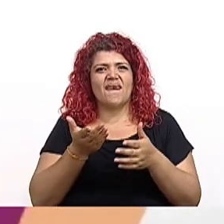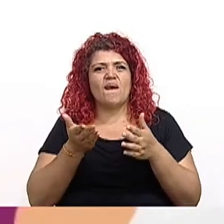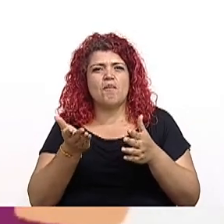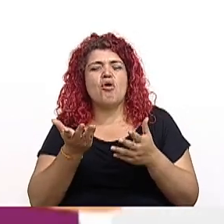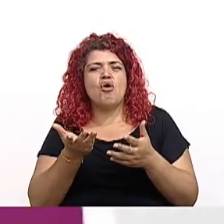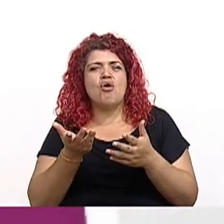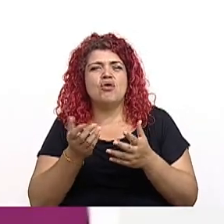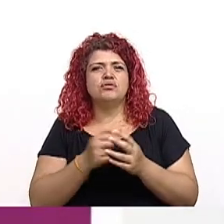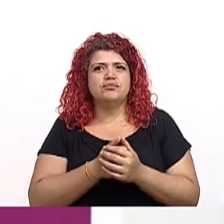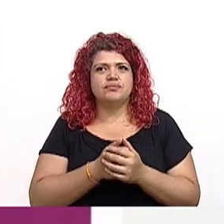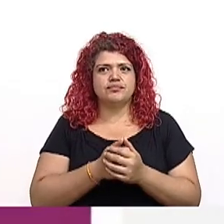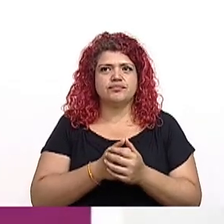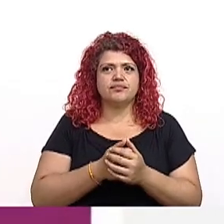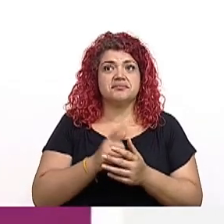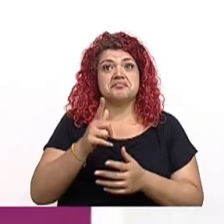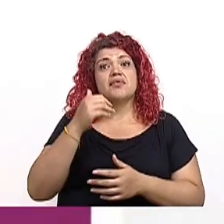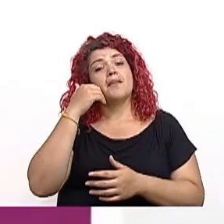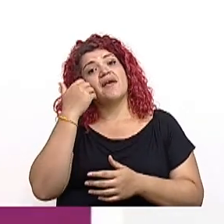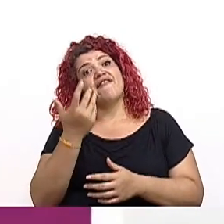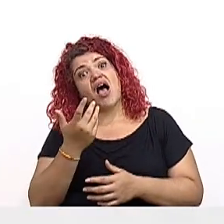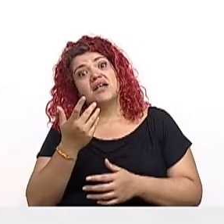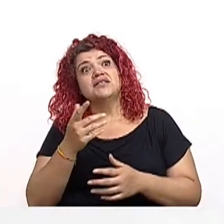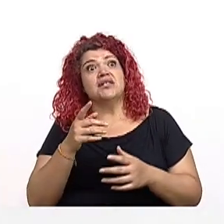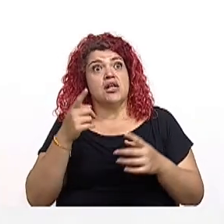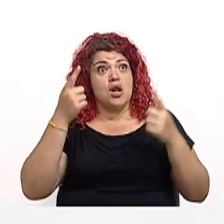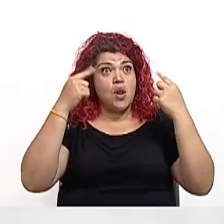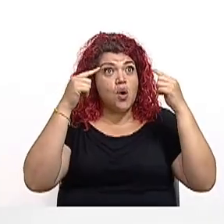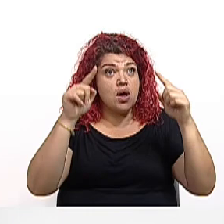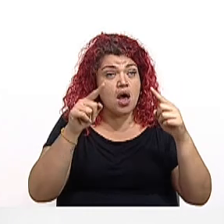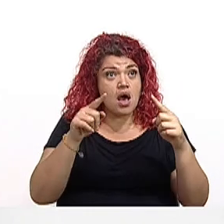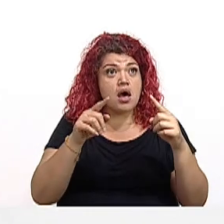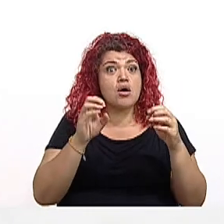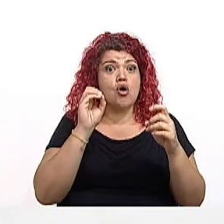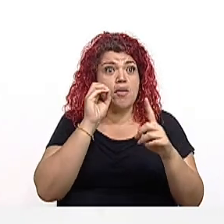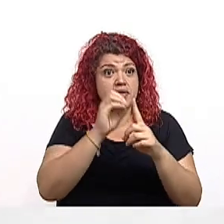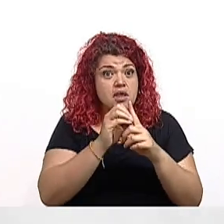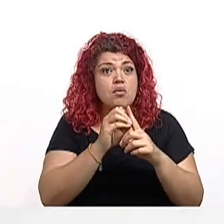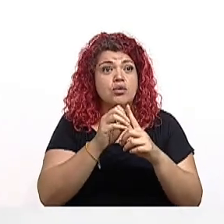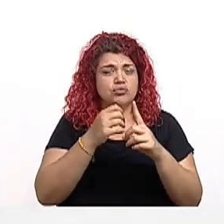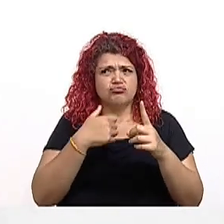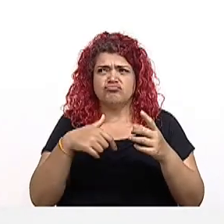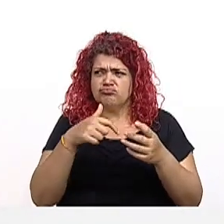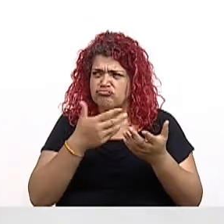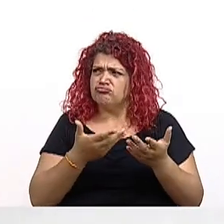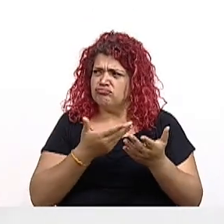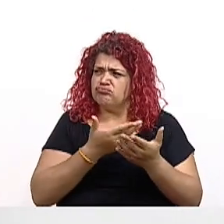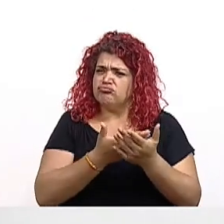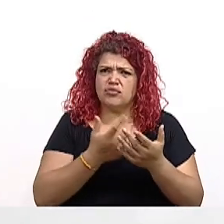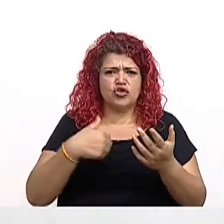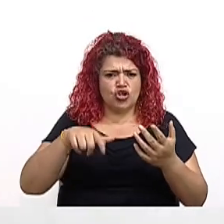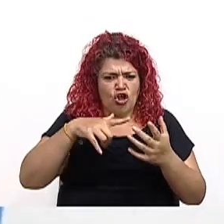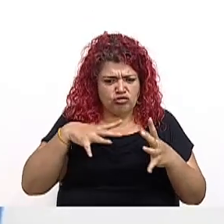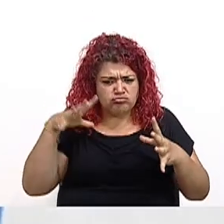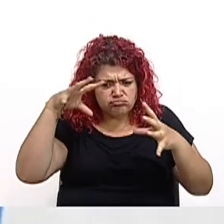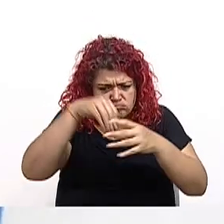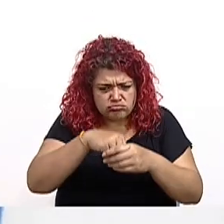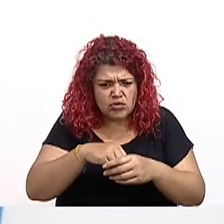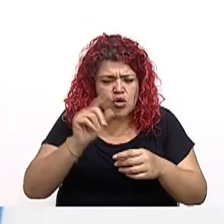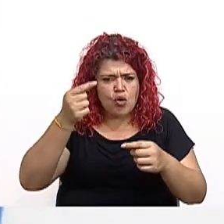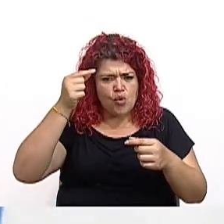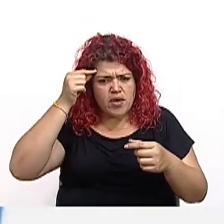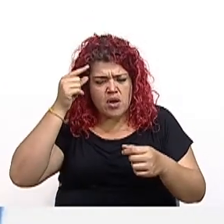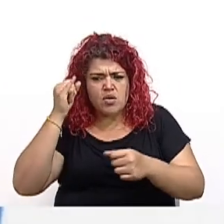marcado. Será más fácil alcanzar los objetivos propuestos si todos los sectores nos involucramos, gobiernos